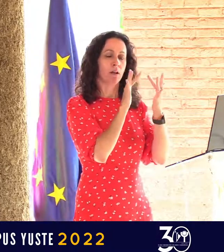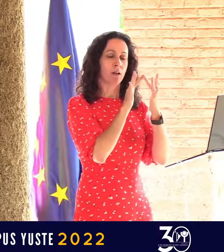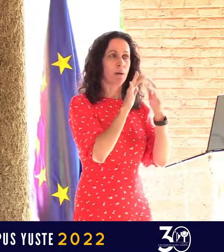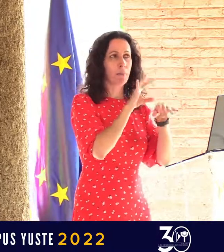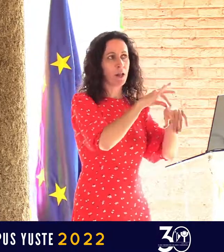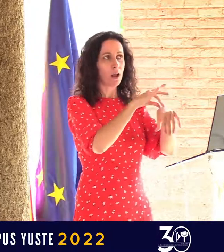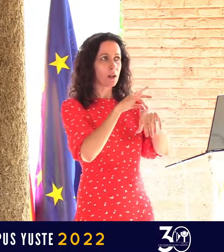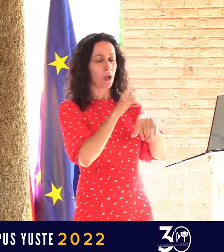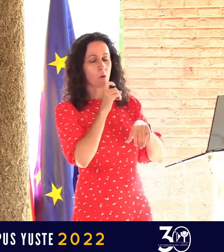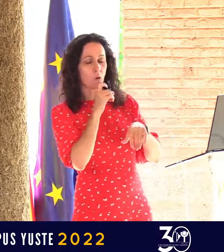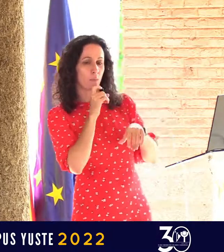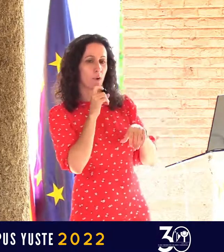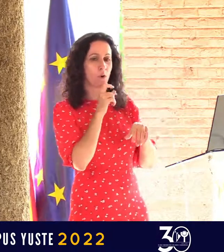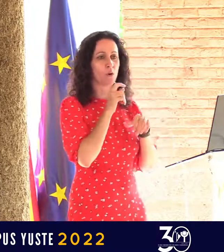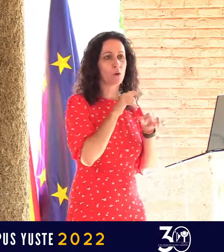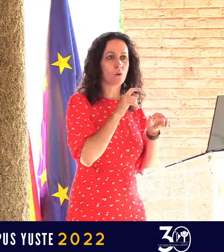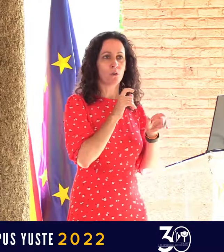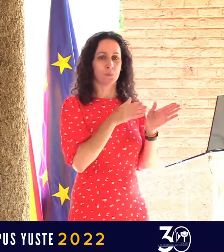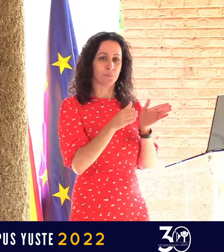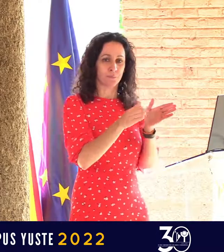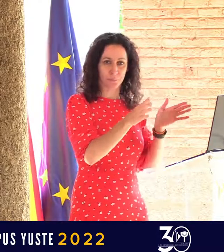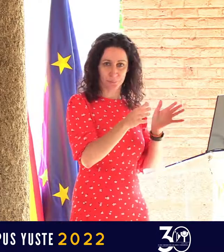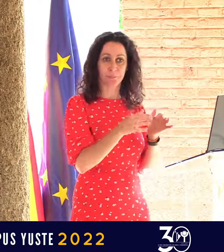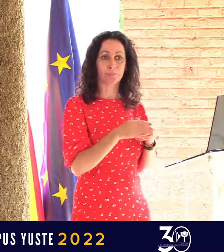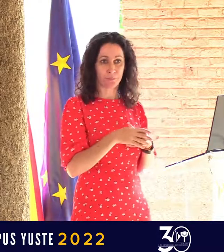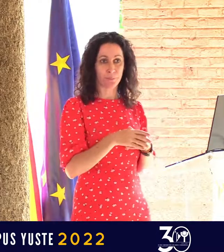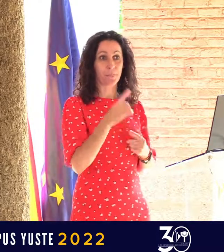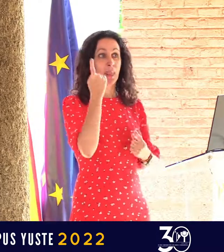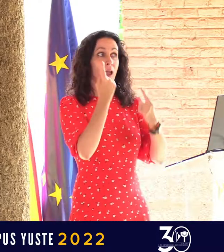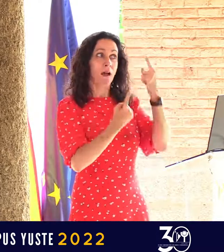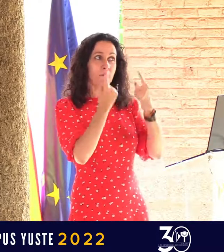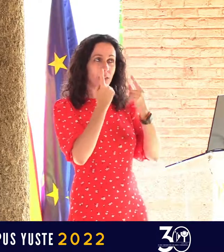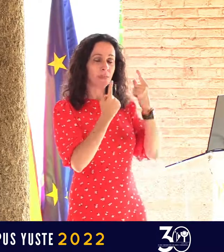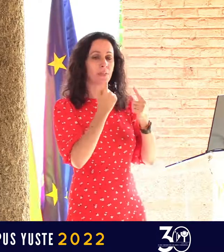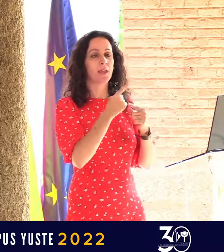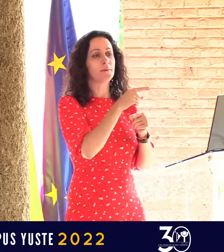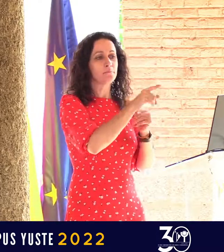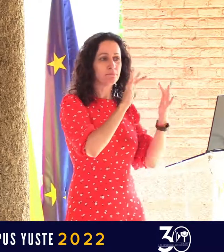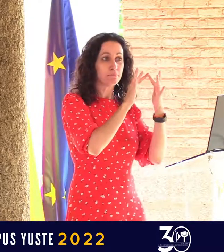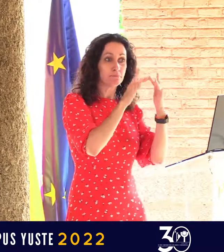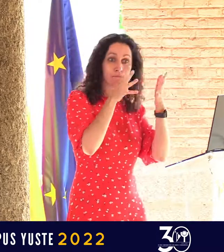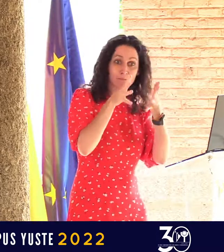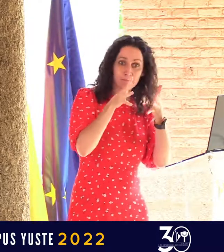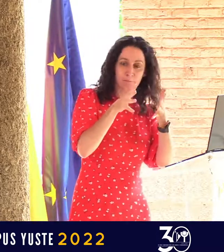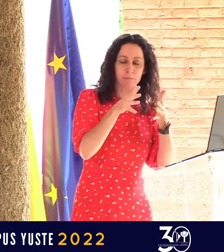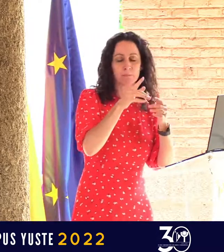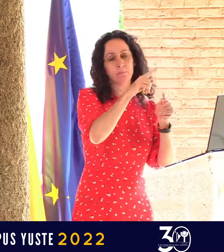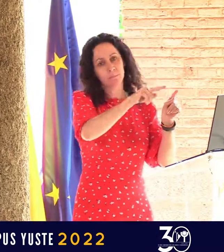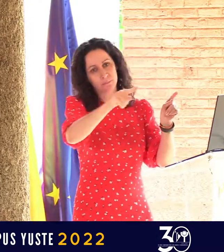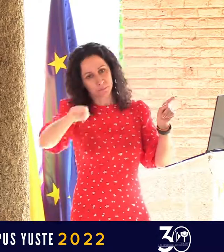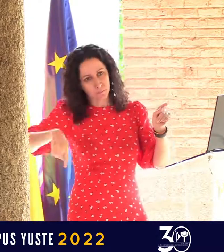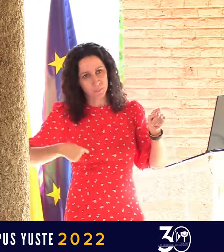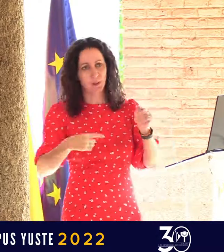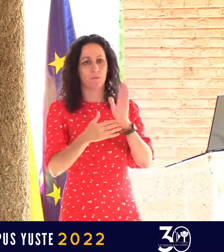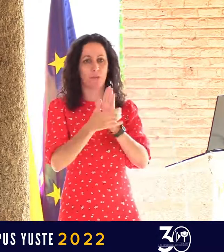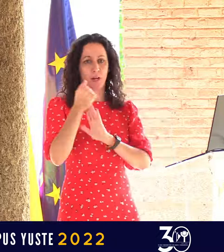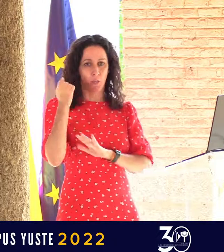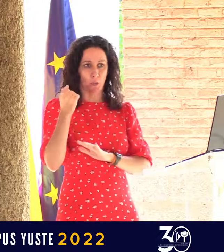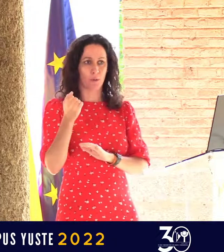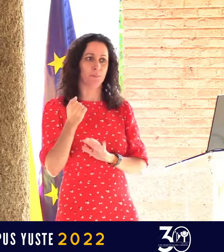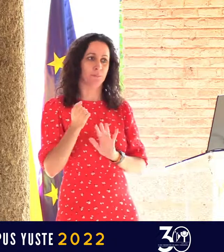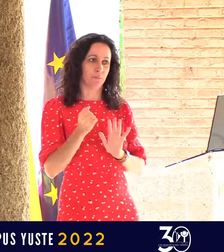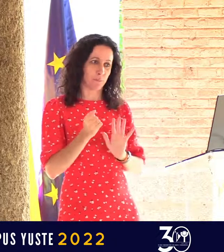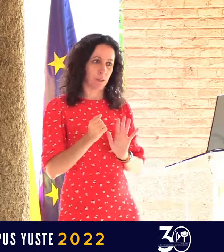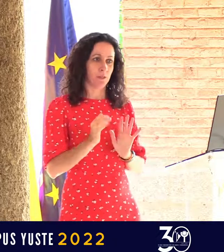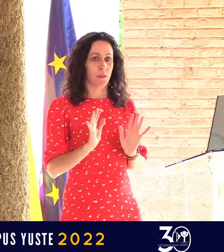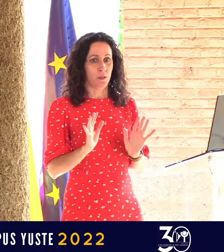videollamadas para contactar y guiar Cómo poder ayudar a a estas vítimas las aconseja